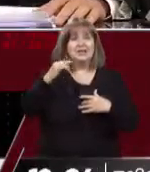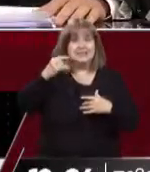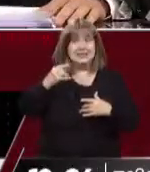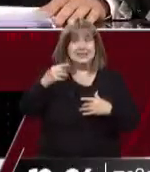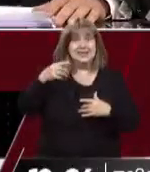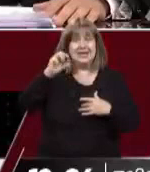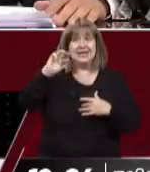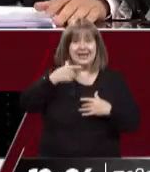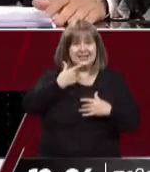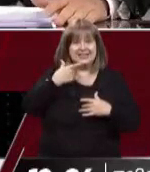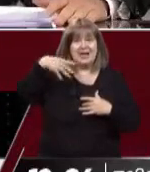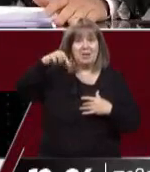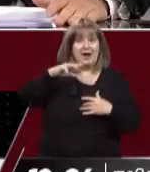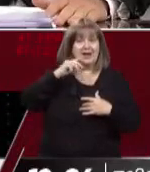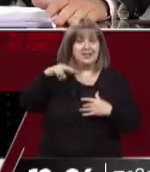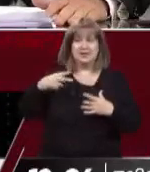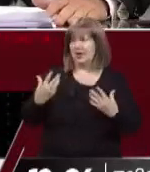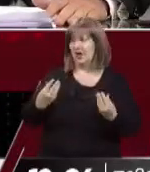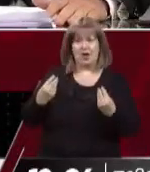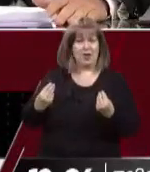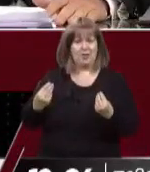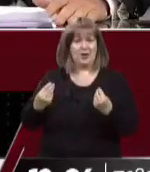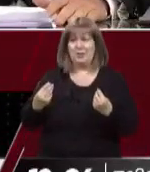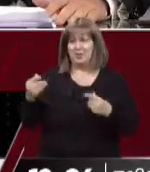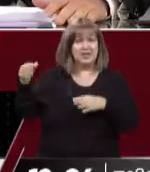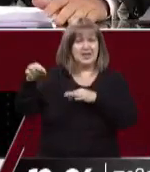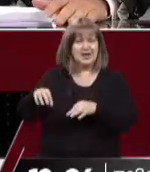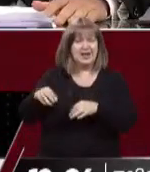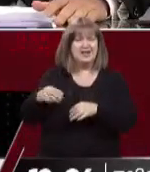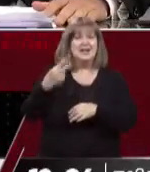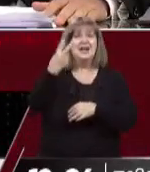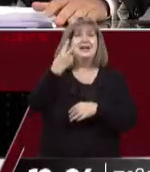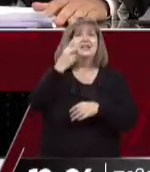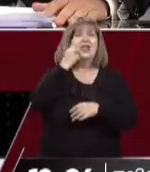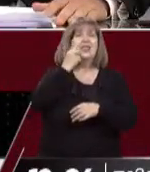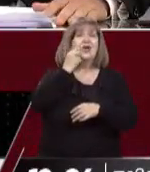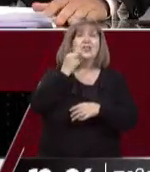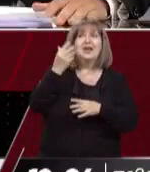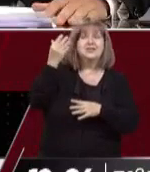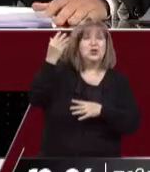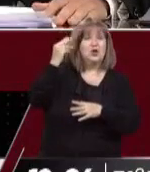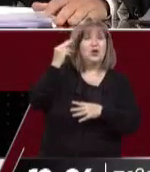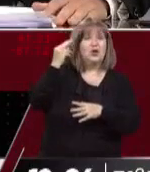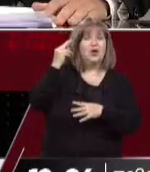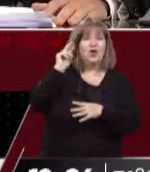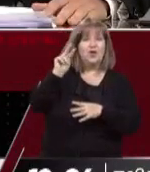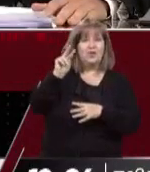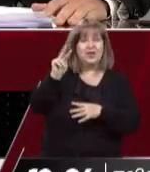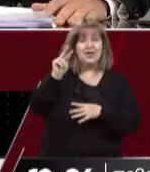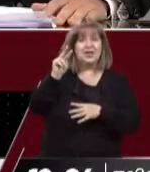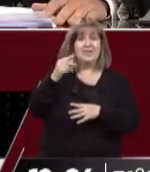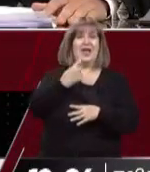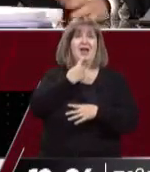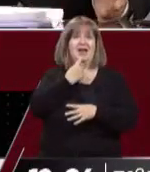Chris Martin, está acá. ¿Cómo? Yo no entendía nada. Hace dos días que estaba viéndolo en